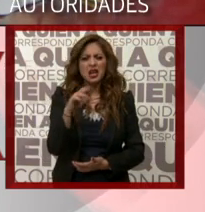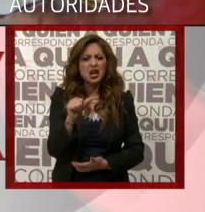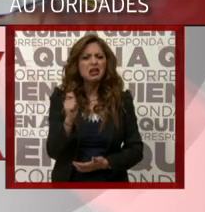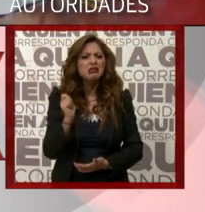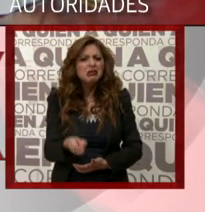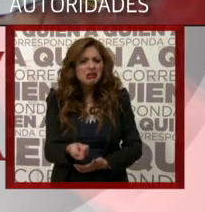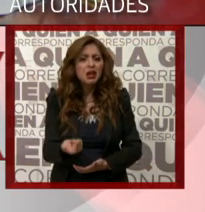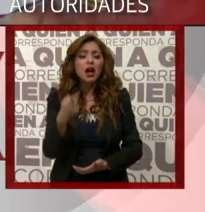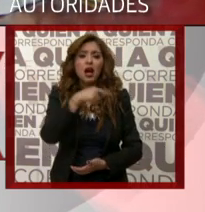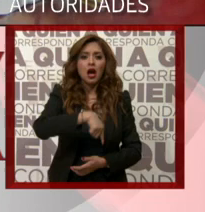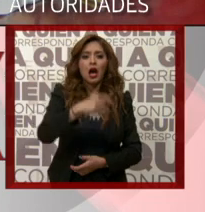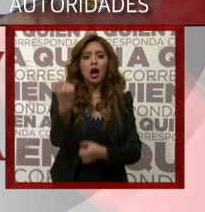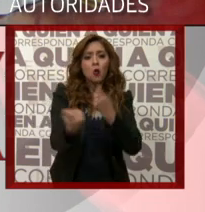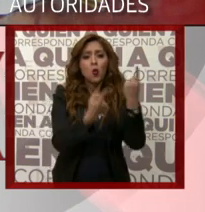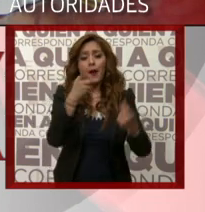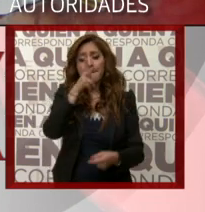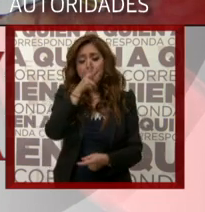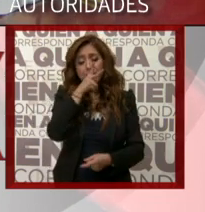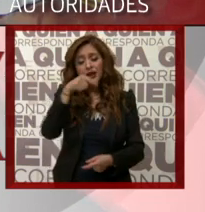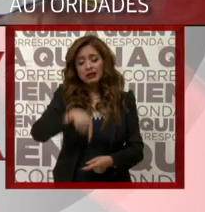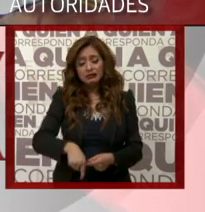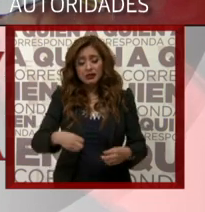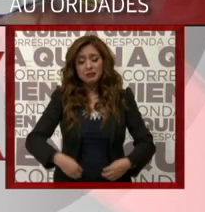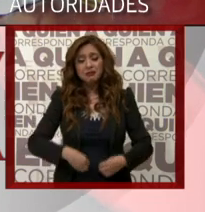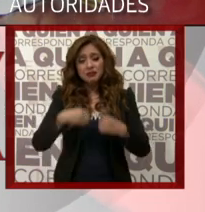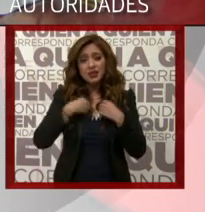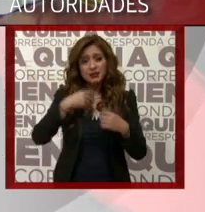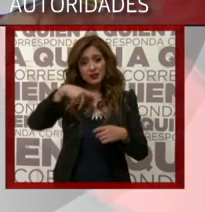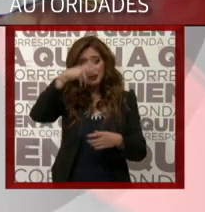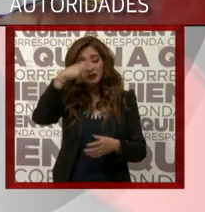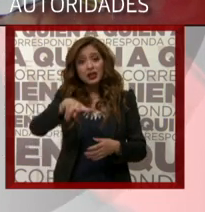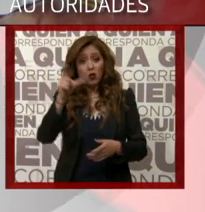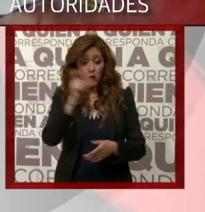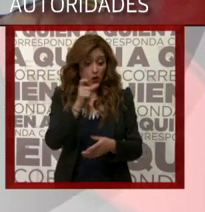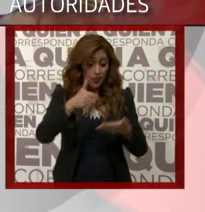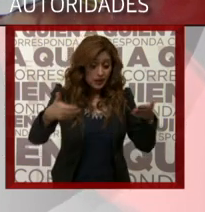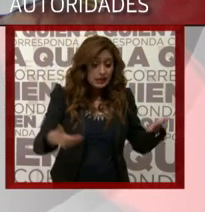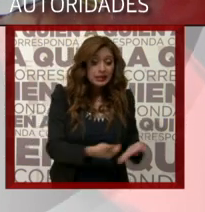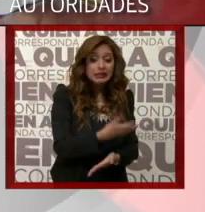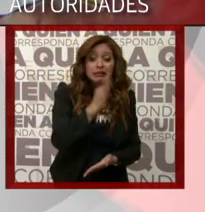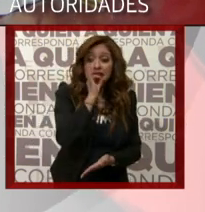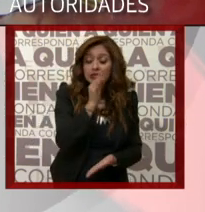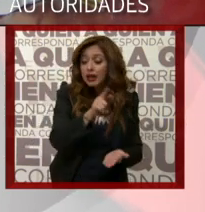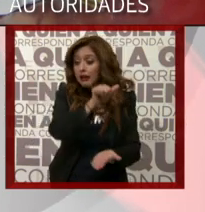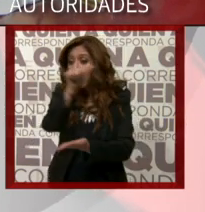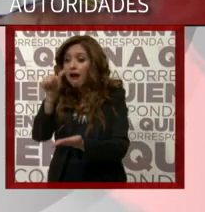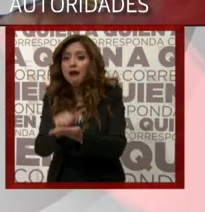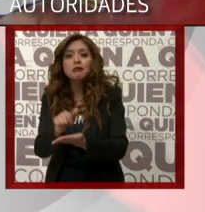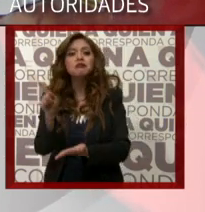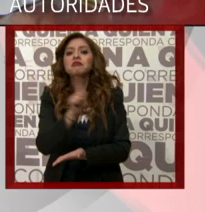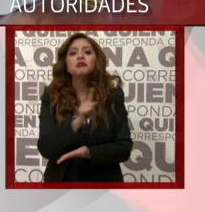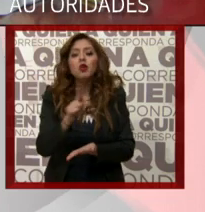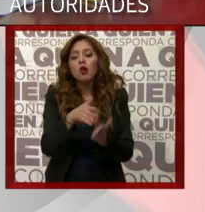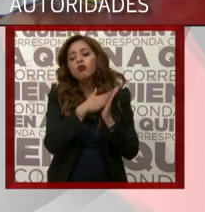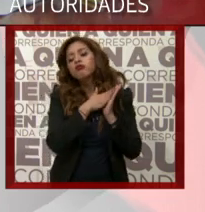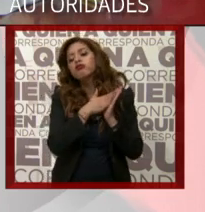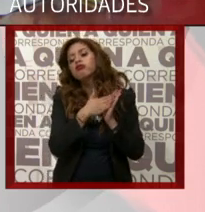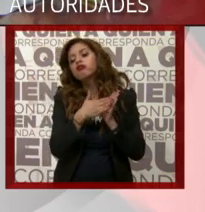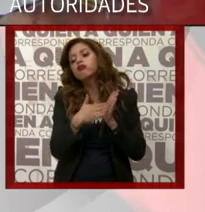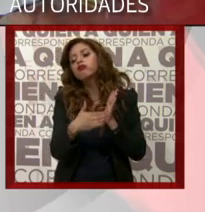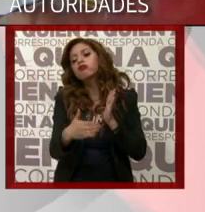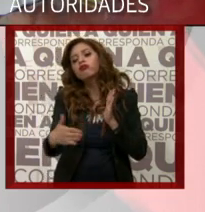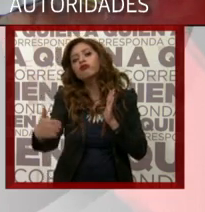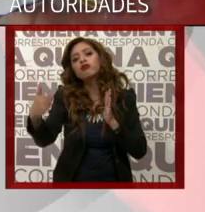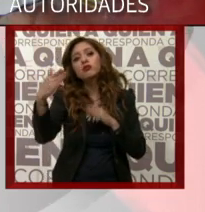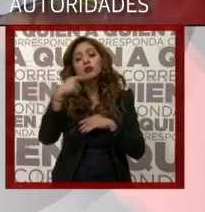hay papás en la República Mexicana que no registran a las criaturas nacidas en esos días. Dejan pasar un tiempo. Hay un chorro de